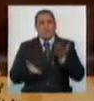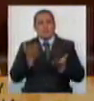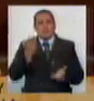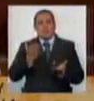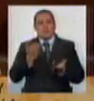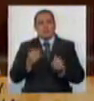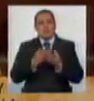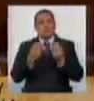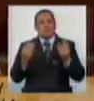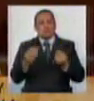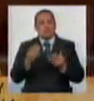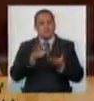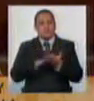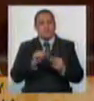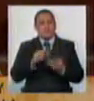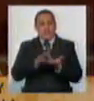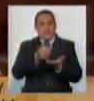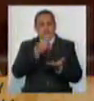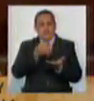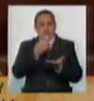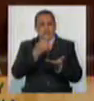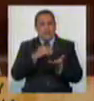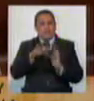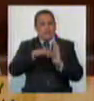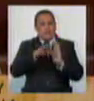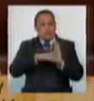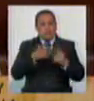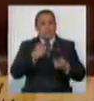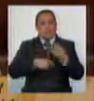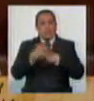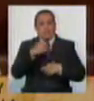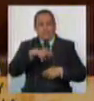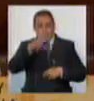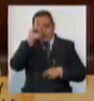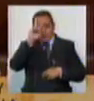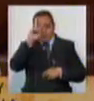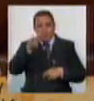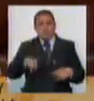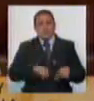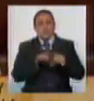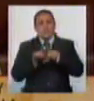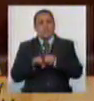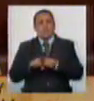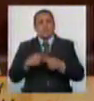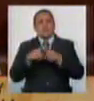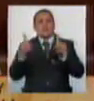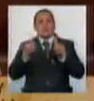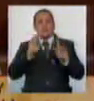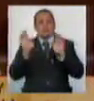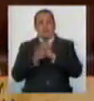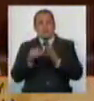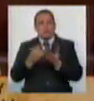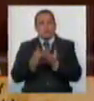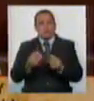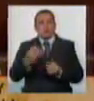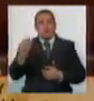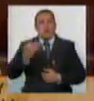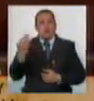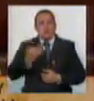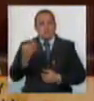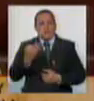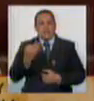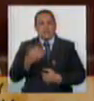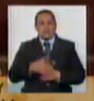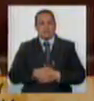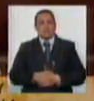10 medicamentos genéricos que se comercializan en nuestro país respecto de los mismos medicamentos originales de